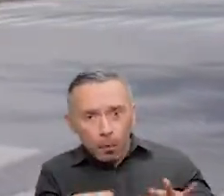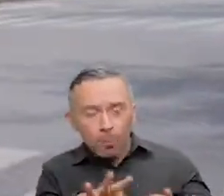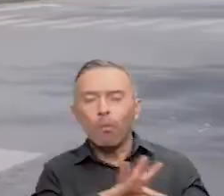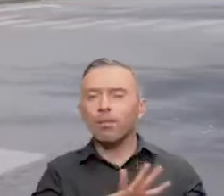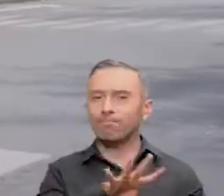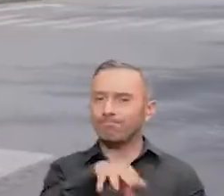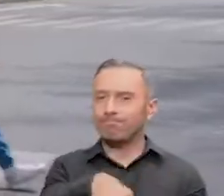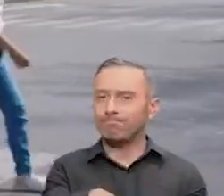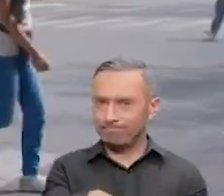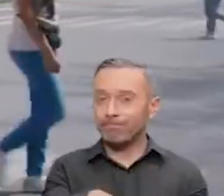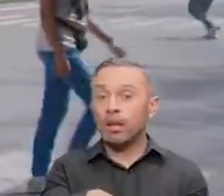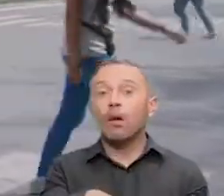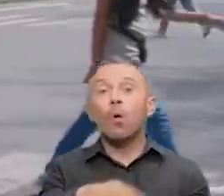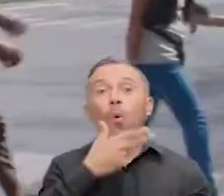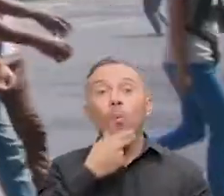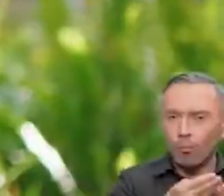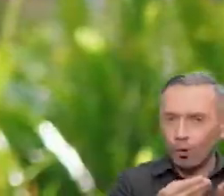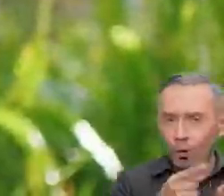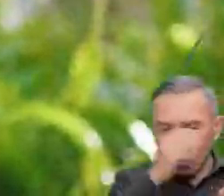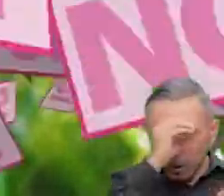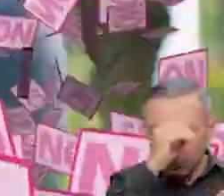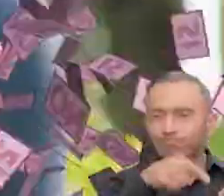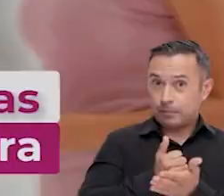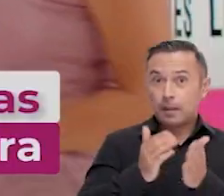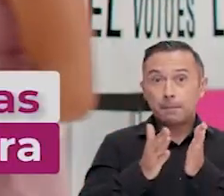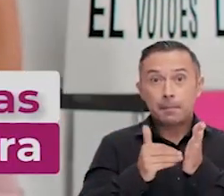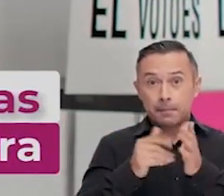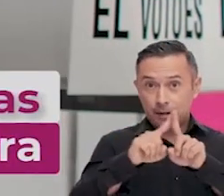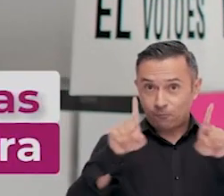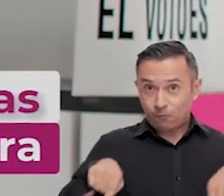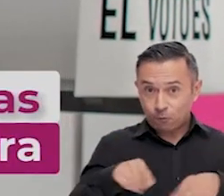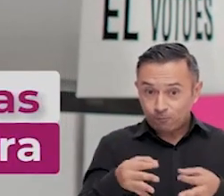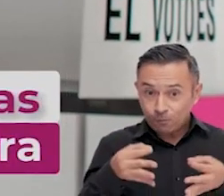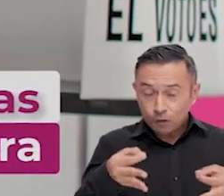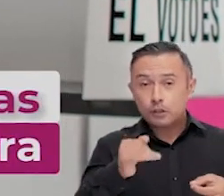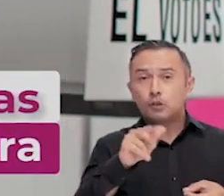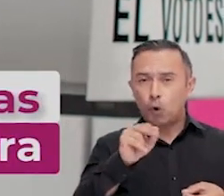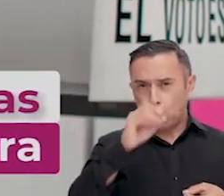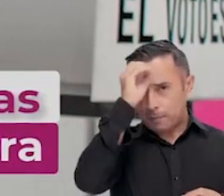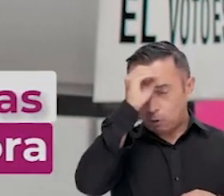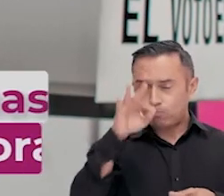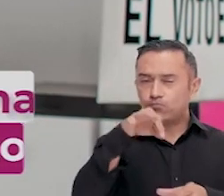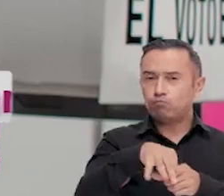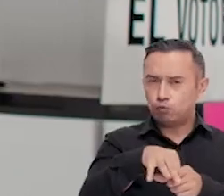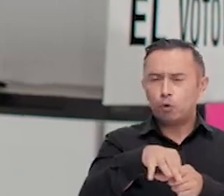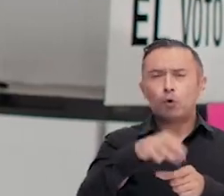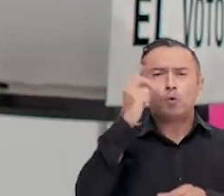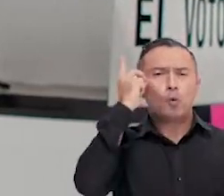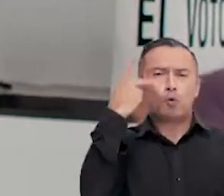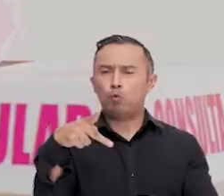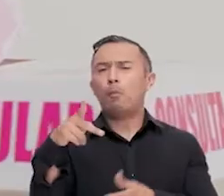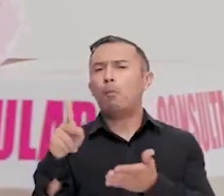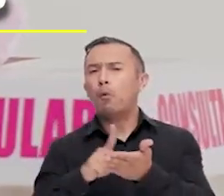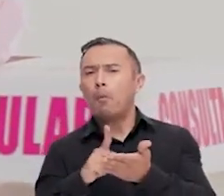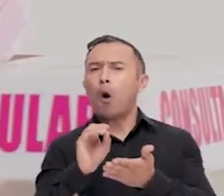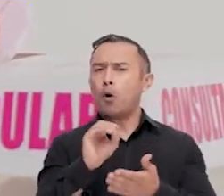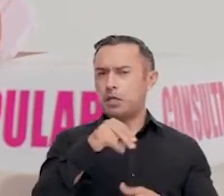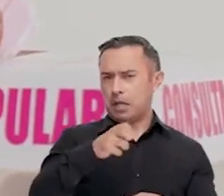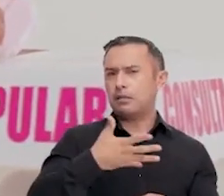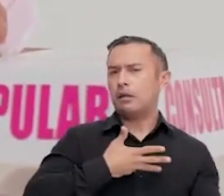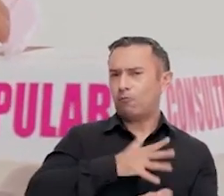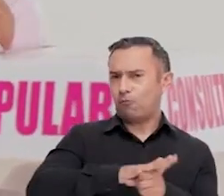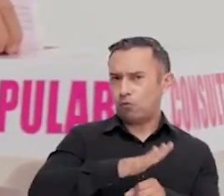cada uno de los 3,492 concesionarios o permisionarios, por lo que se estarían transmitiendo